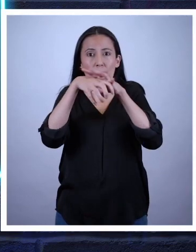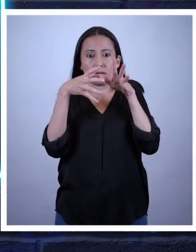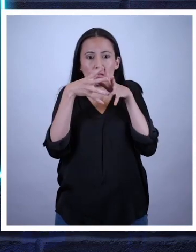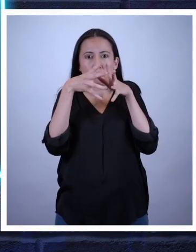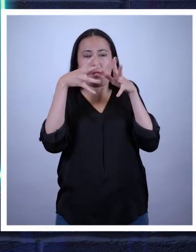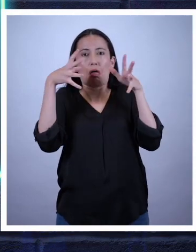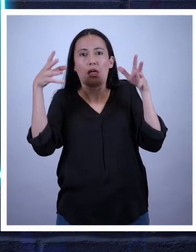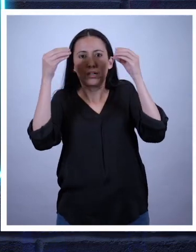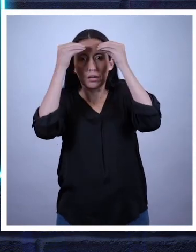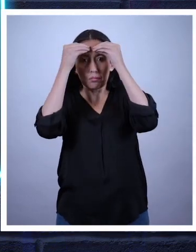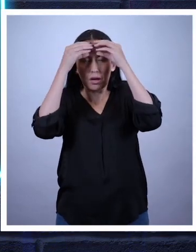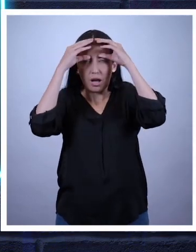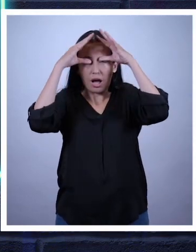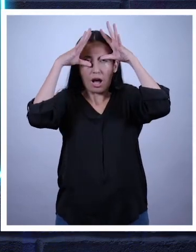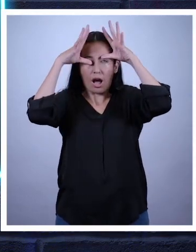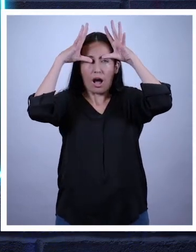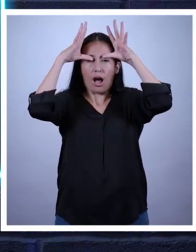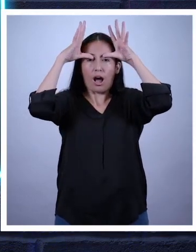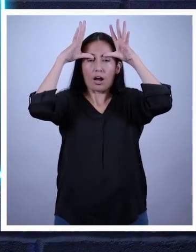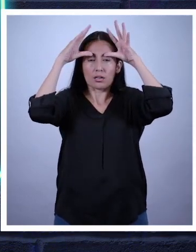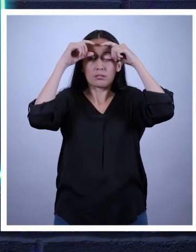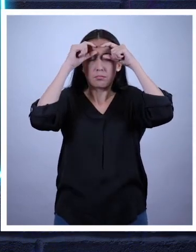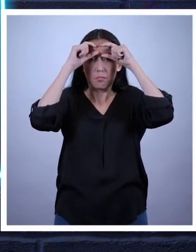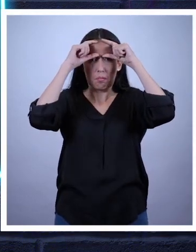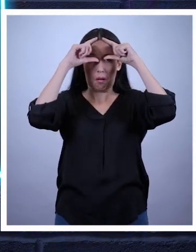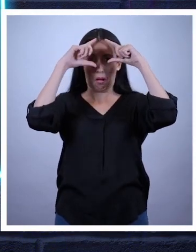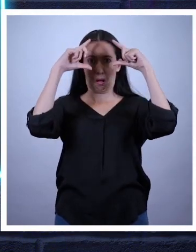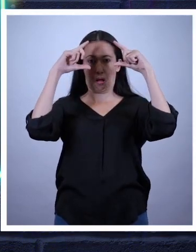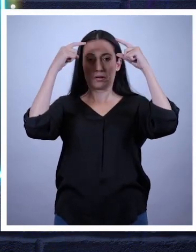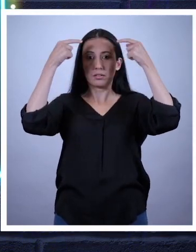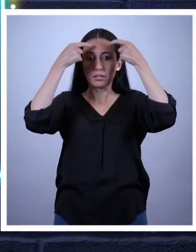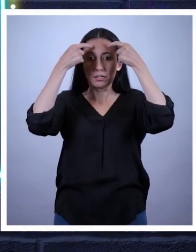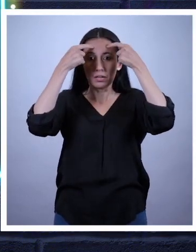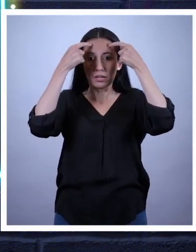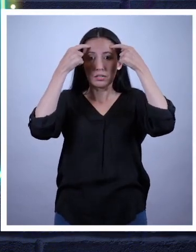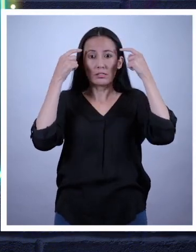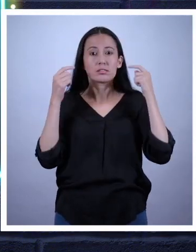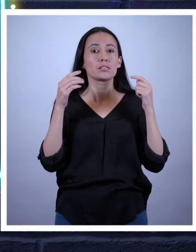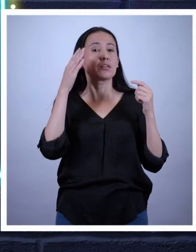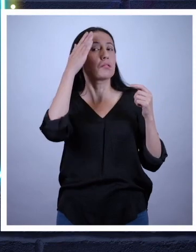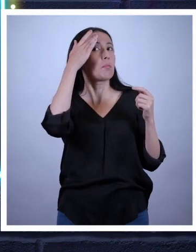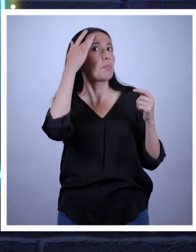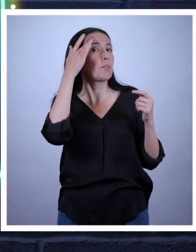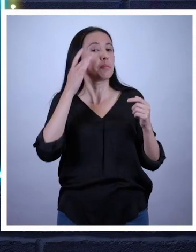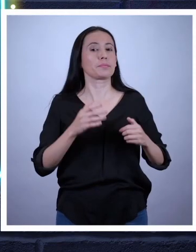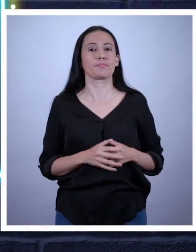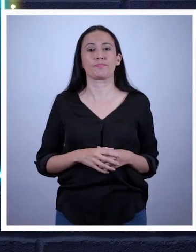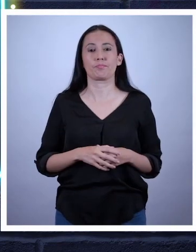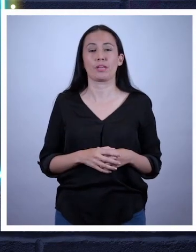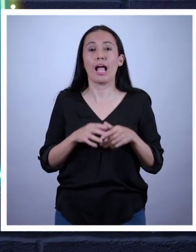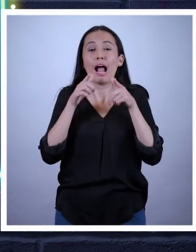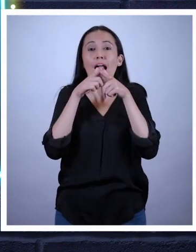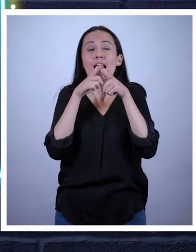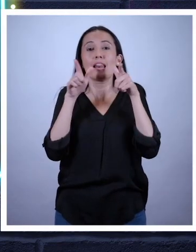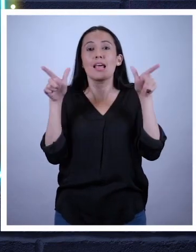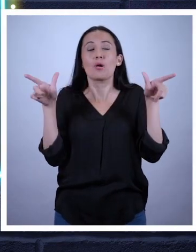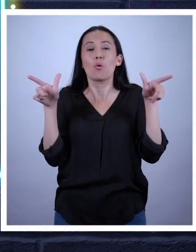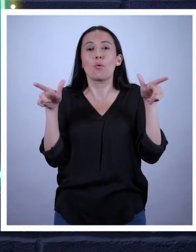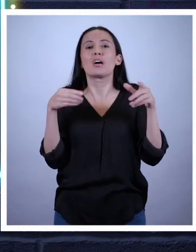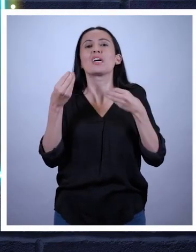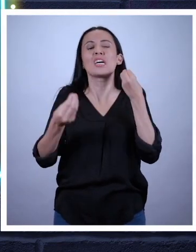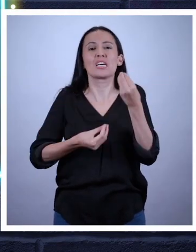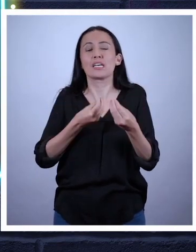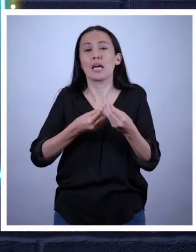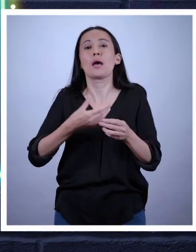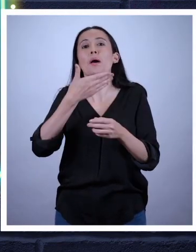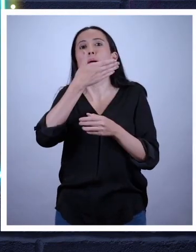sus cerebros eran más grandes y sus frentes más verticales. Un rasgo que se mantiene en nosotros, los Homo sapiens. El